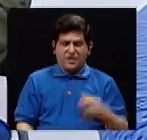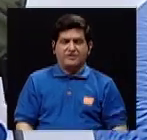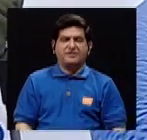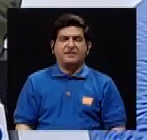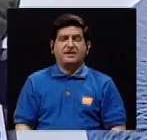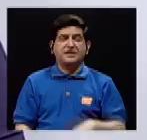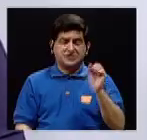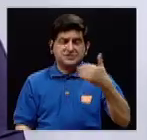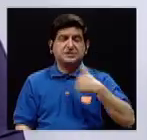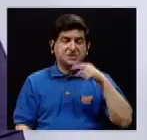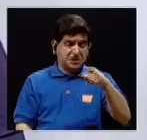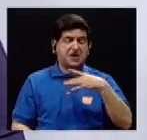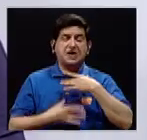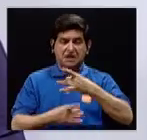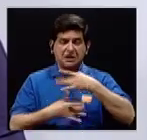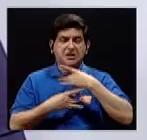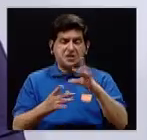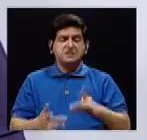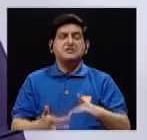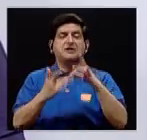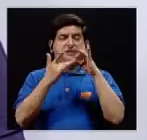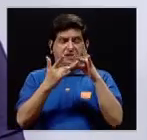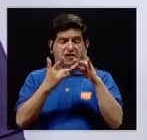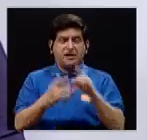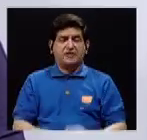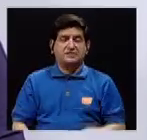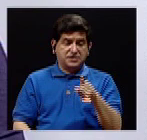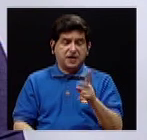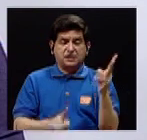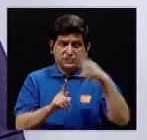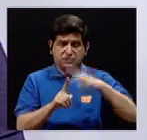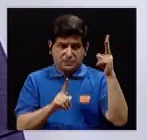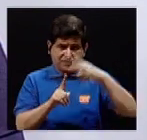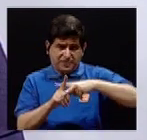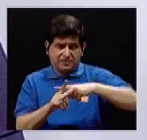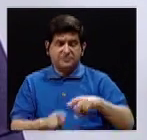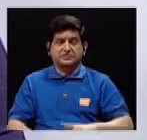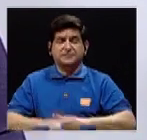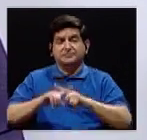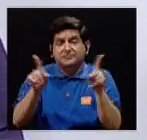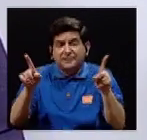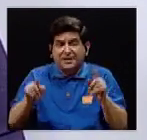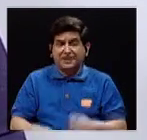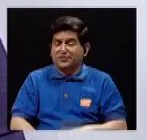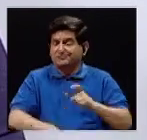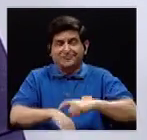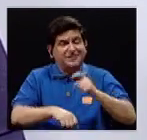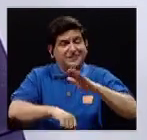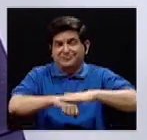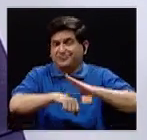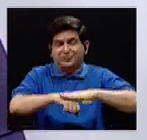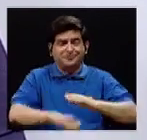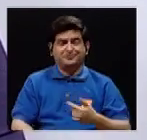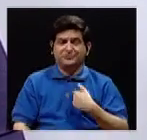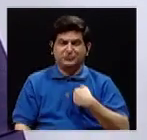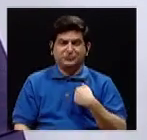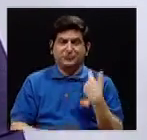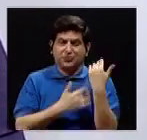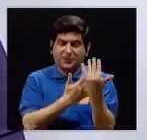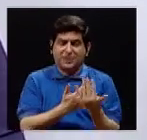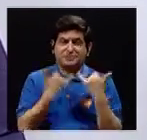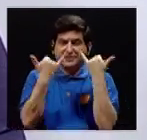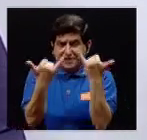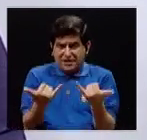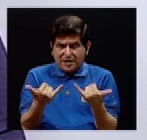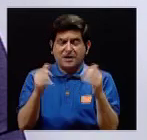Garnier él tenía un interés especial en que esto se pusiera en práctica Pero bueno e no no dio tiempo entonces yo espero que